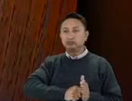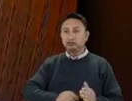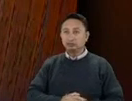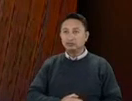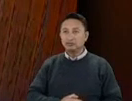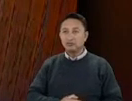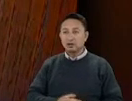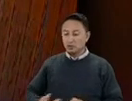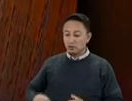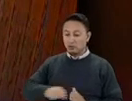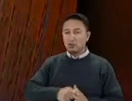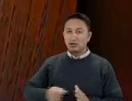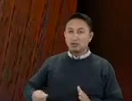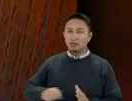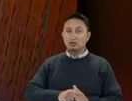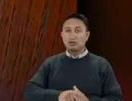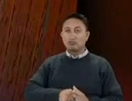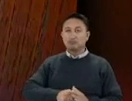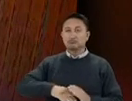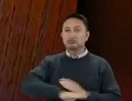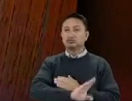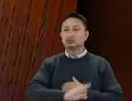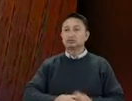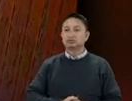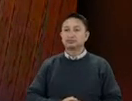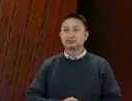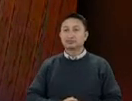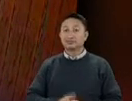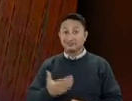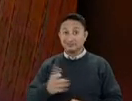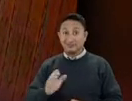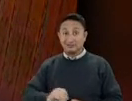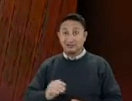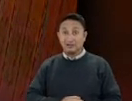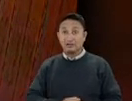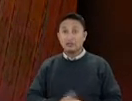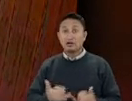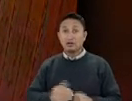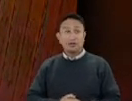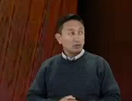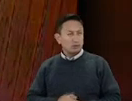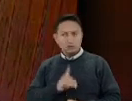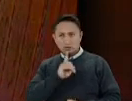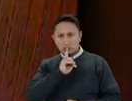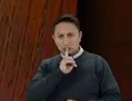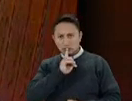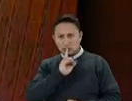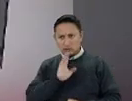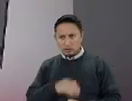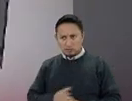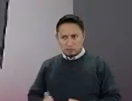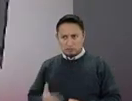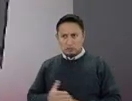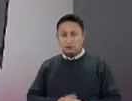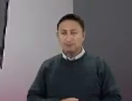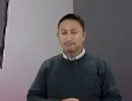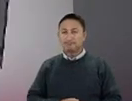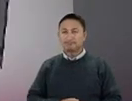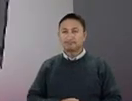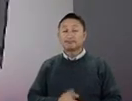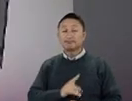con varias llaves hasta que abren. Una vez dentro se hacen gestos, silencio se dicen. Suben a